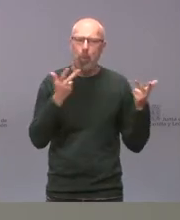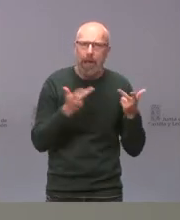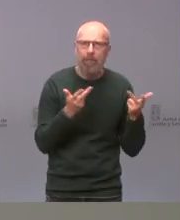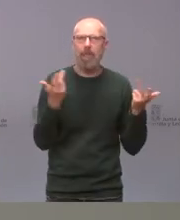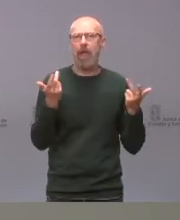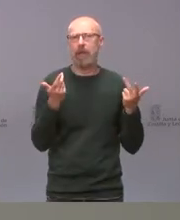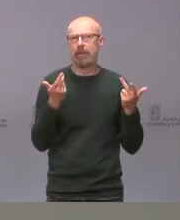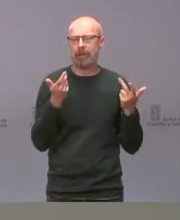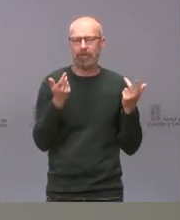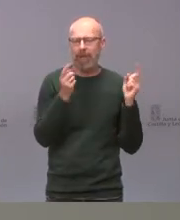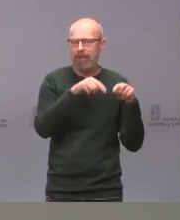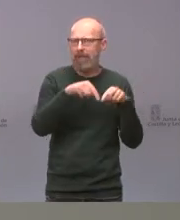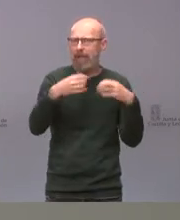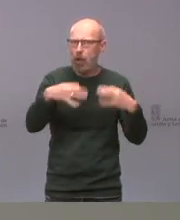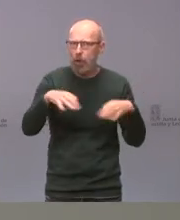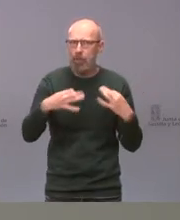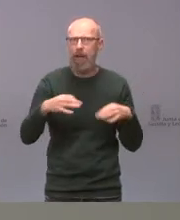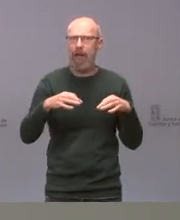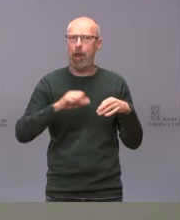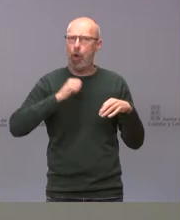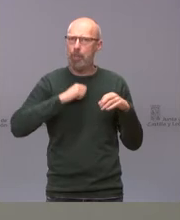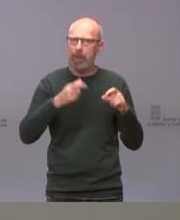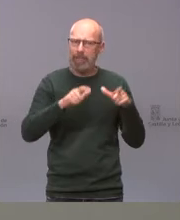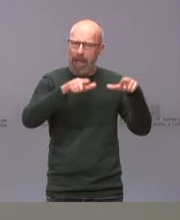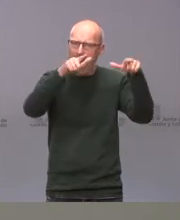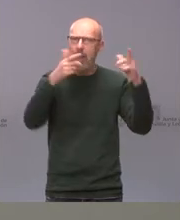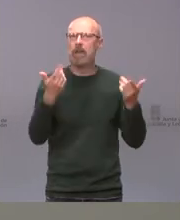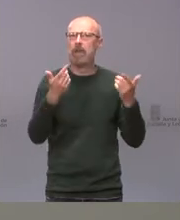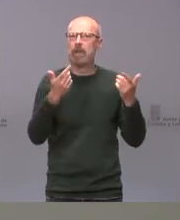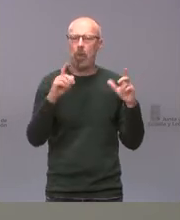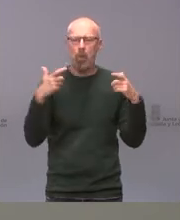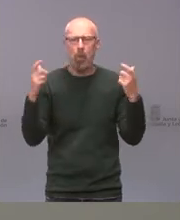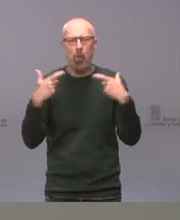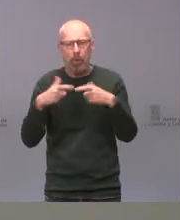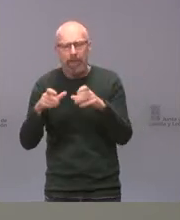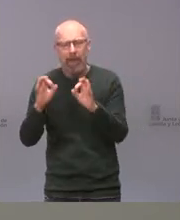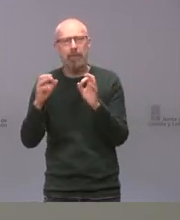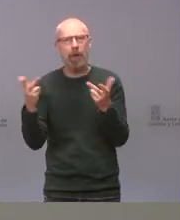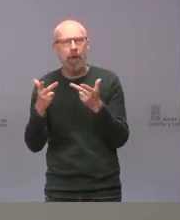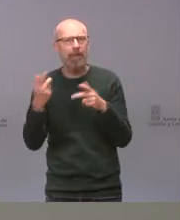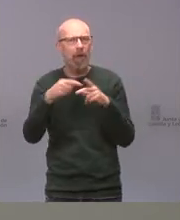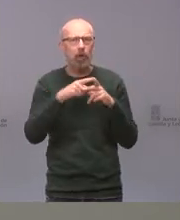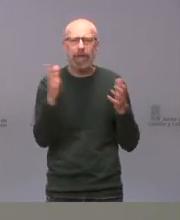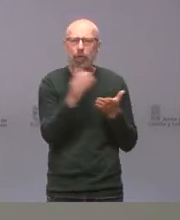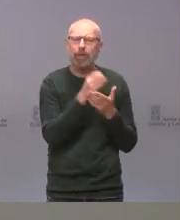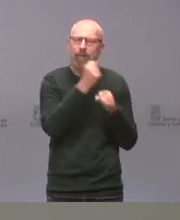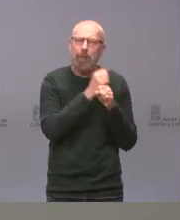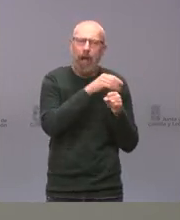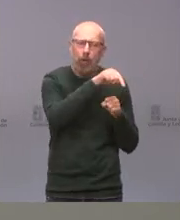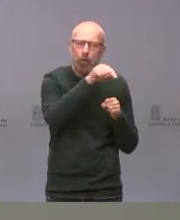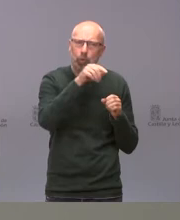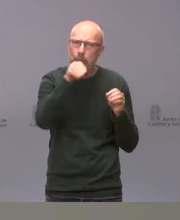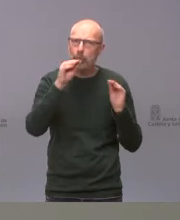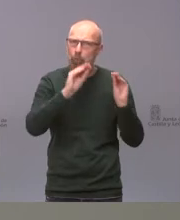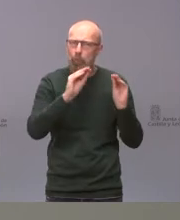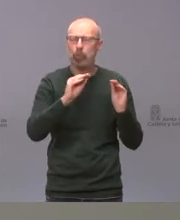consultas, en las plantas hospitalarias y en las unidades de críticos. Con lo cual, yo hoy quiero darles un gracias